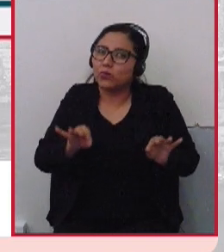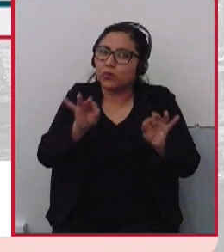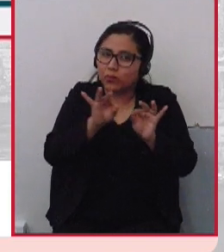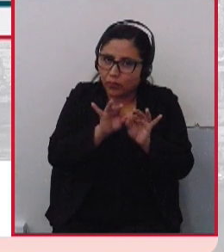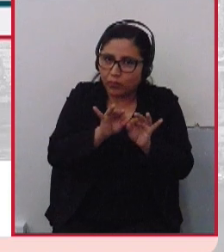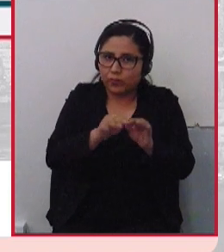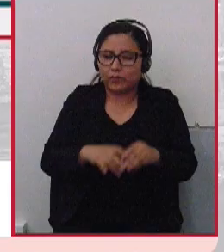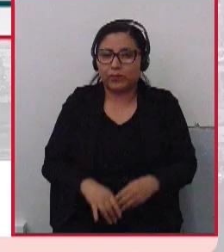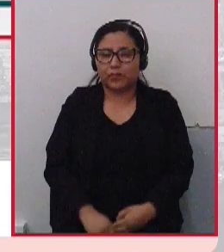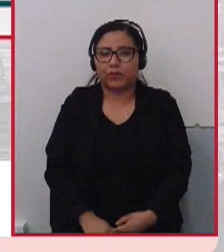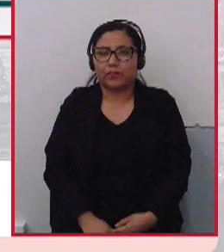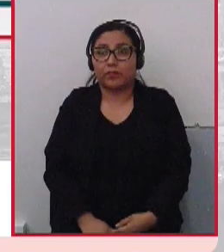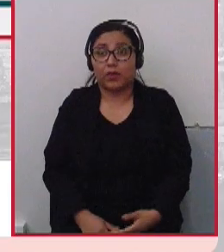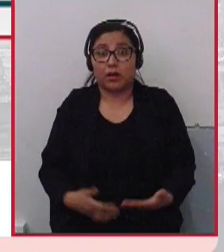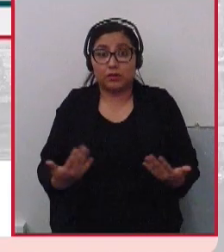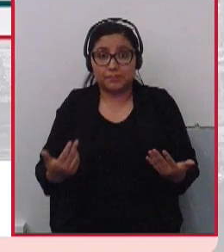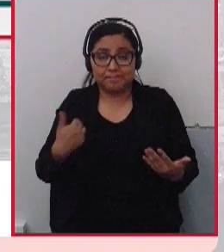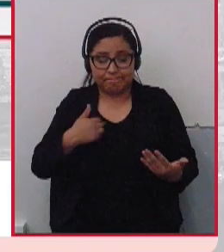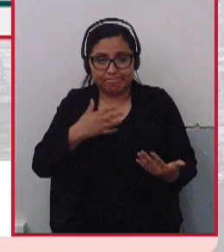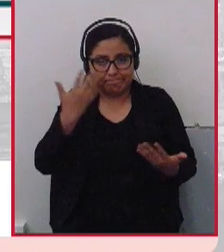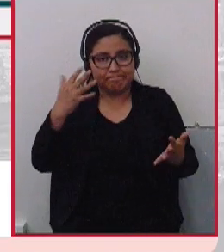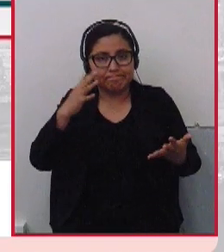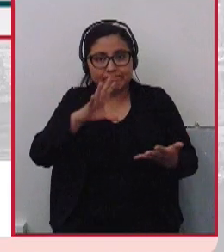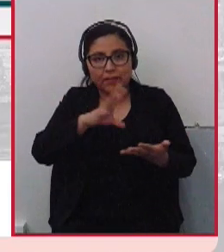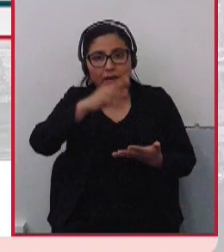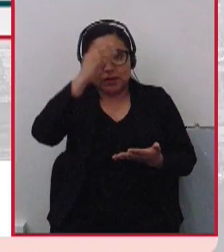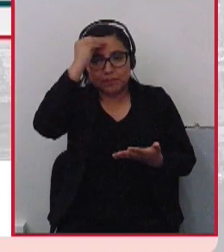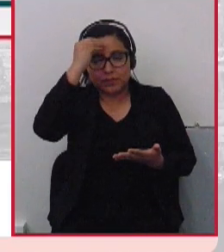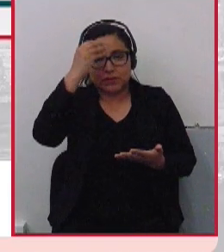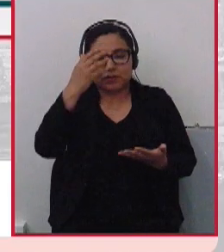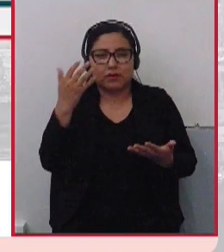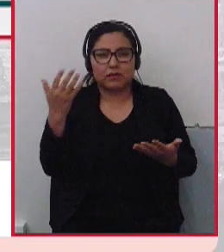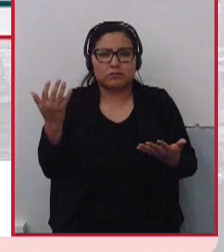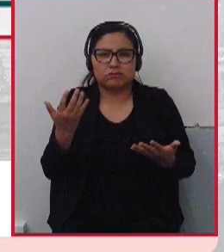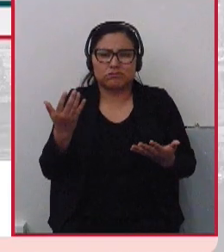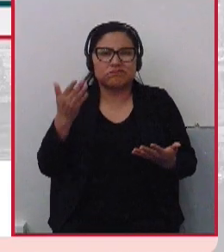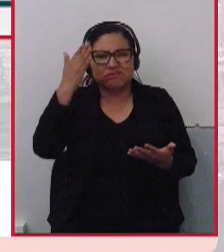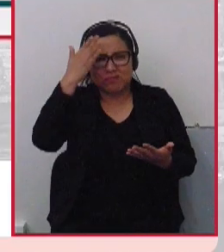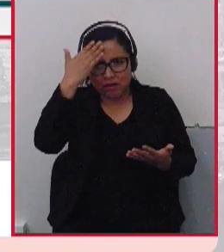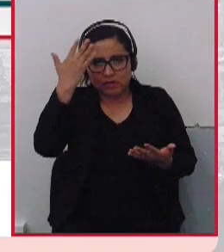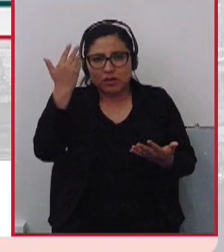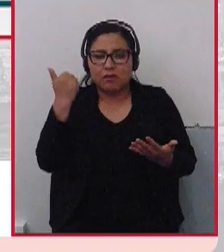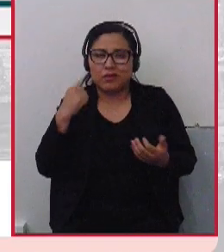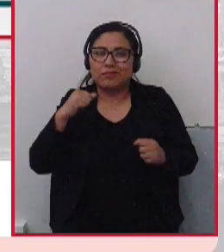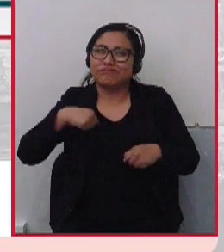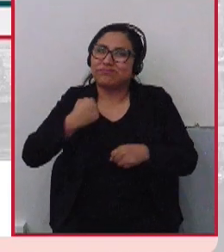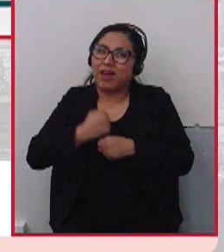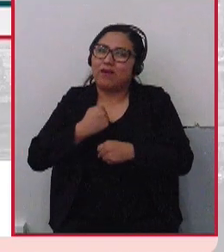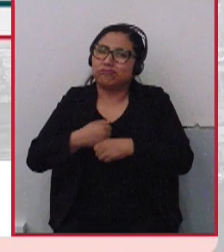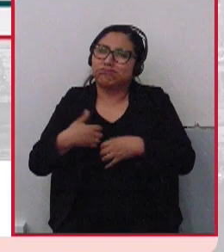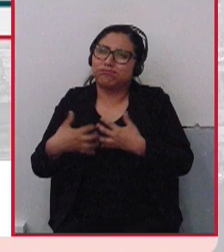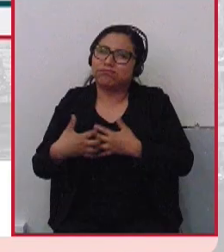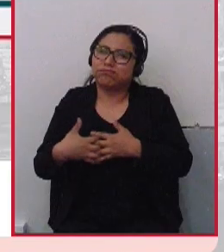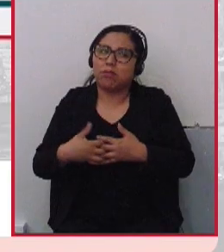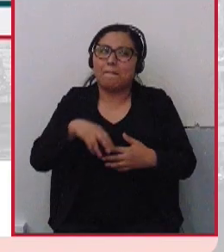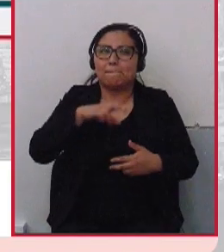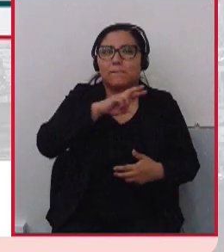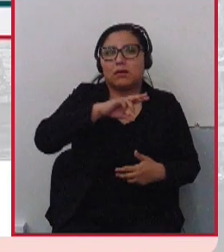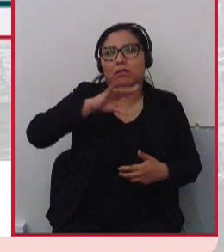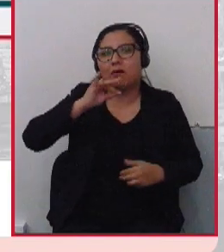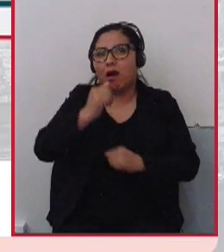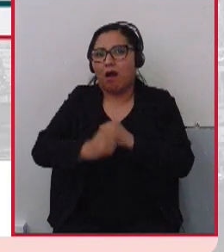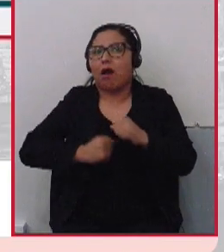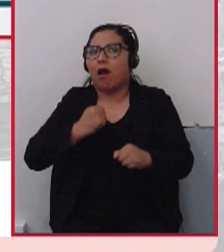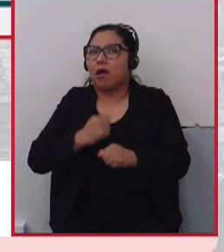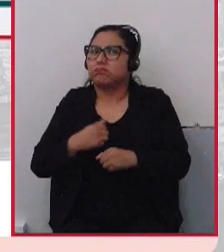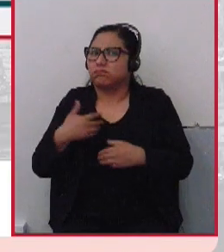importante que nosotros aprendimos, vengo trabajando en la industria más o menos 28 años,